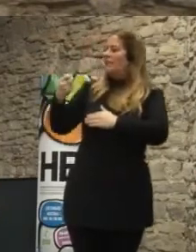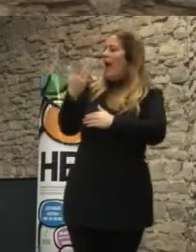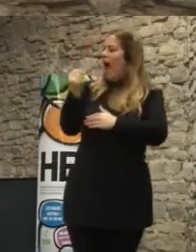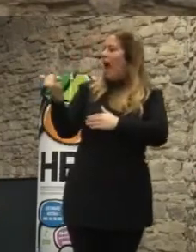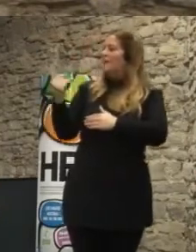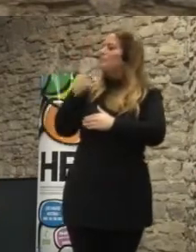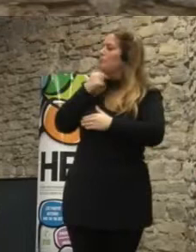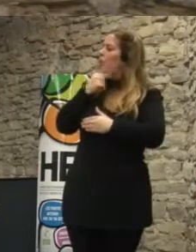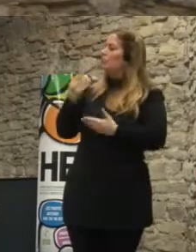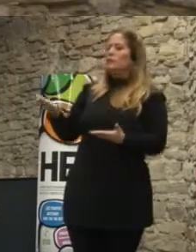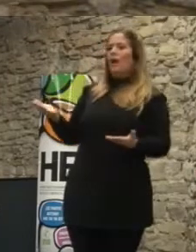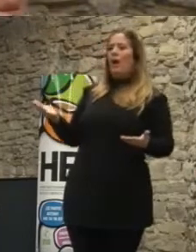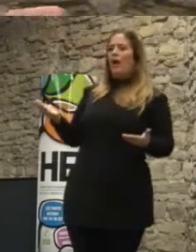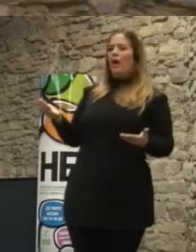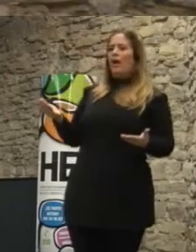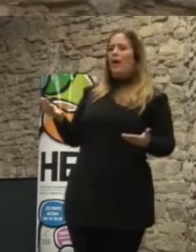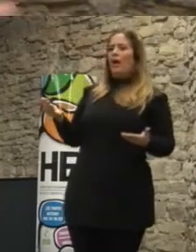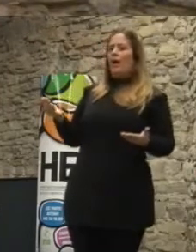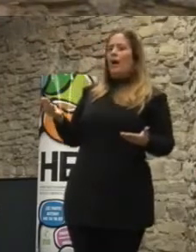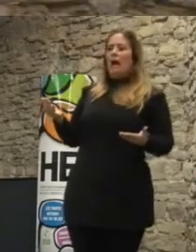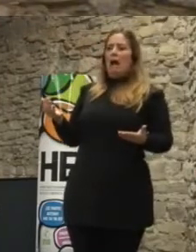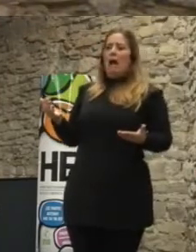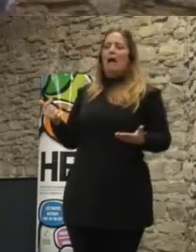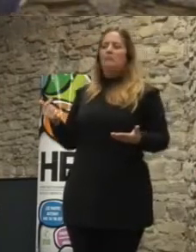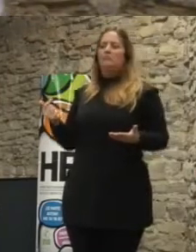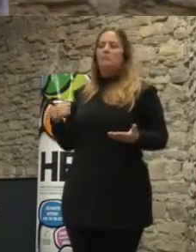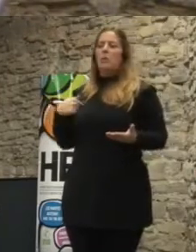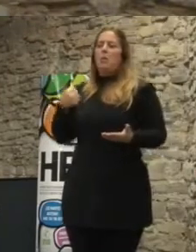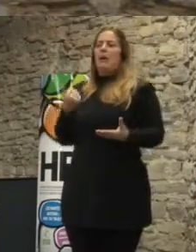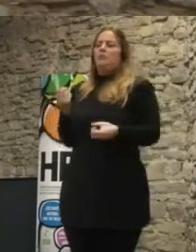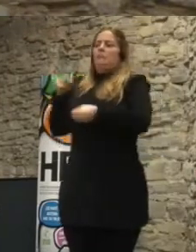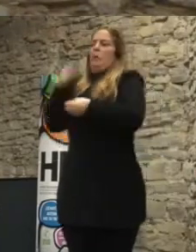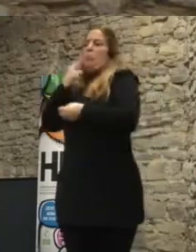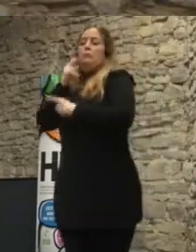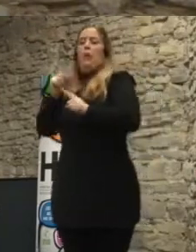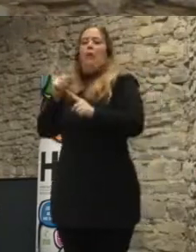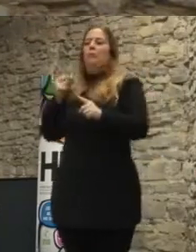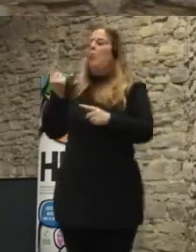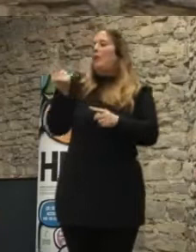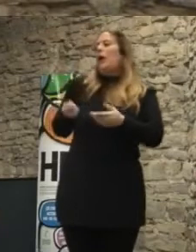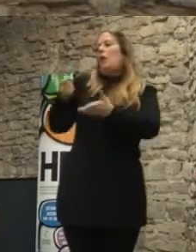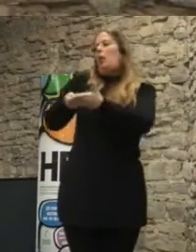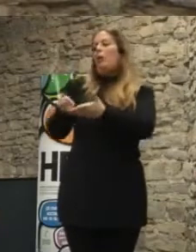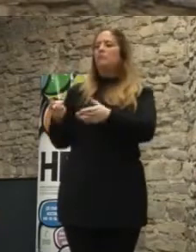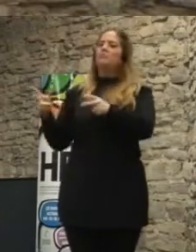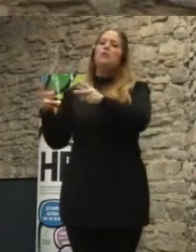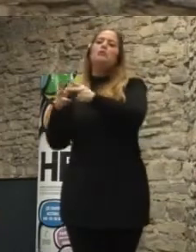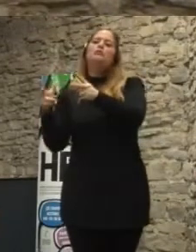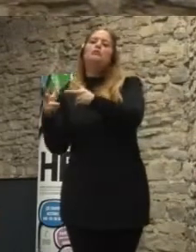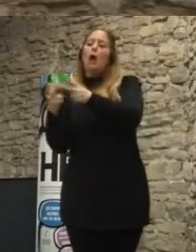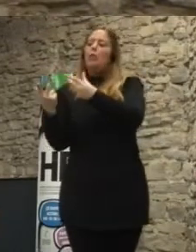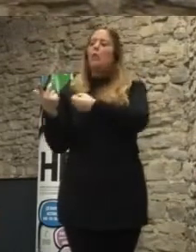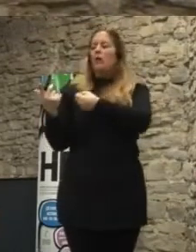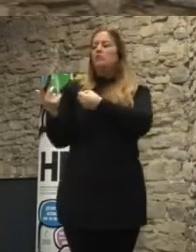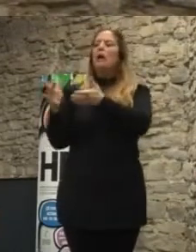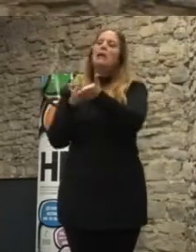pero no vamos mucho más allá. Damos un donativo, nos hacemos socios, estamos suscritos a